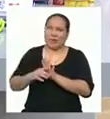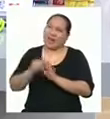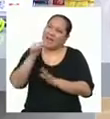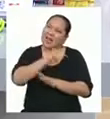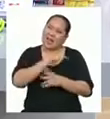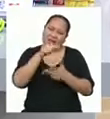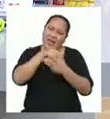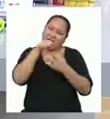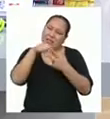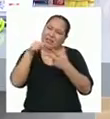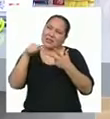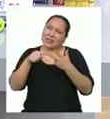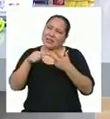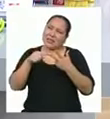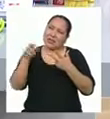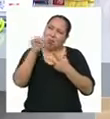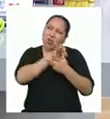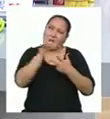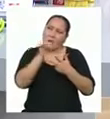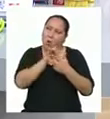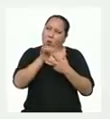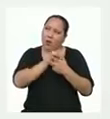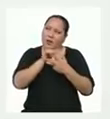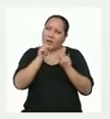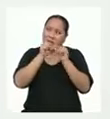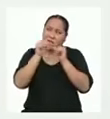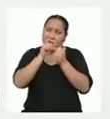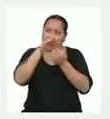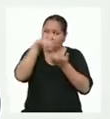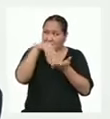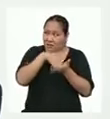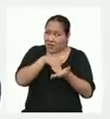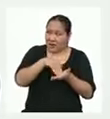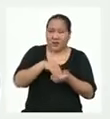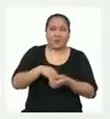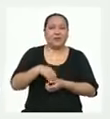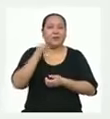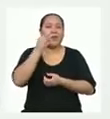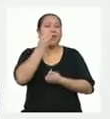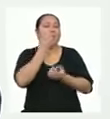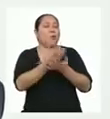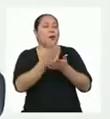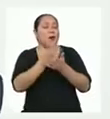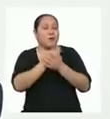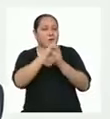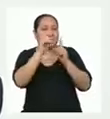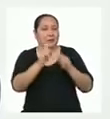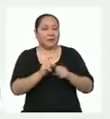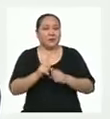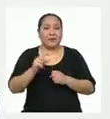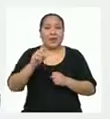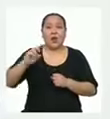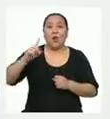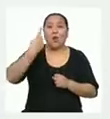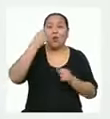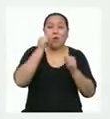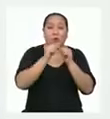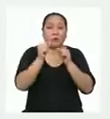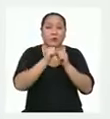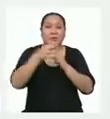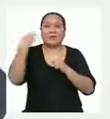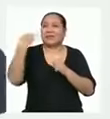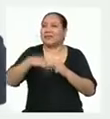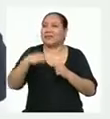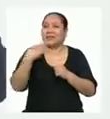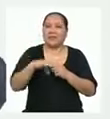estas medidas de tendencia son iguales al valor central? Buena pregunta. La única medida de tendencia central que